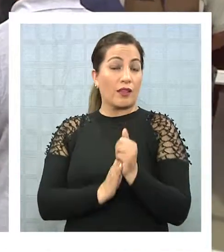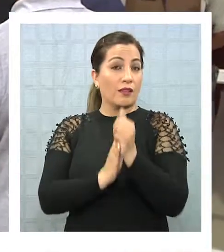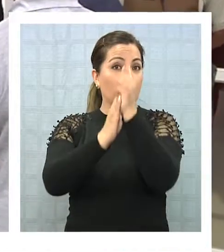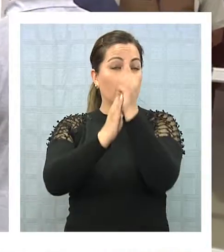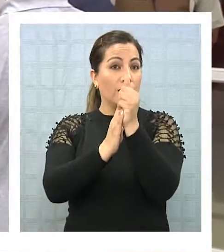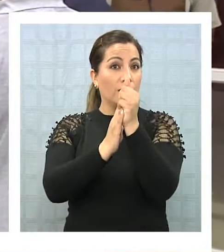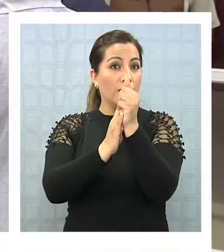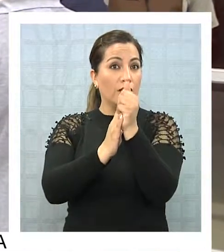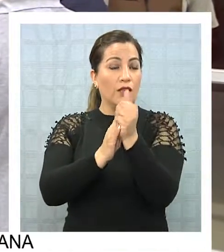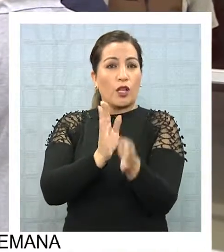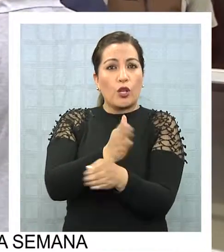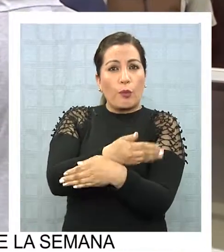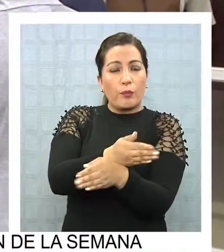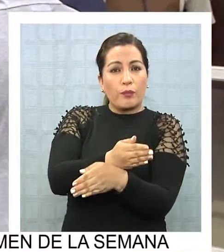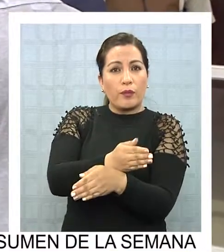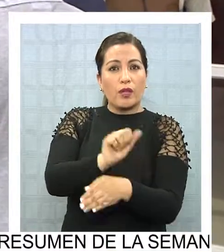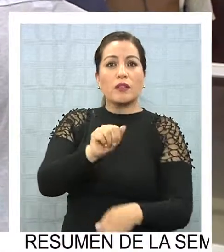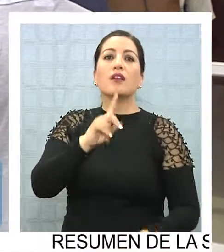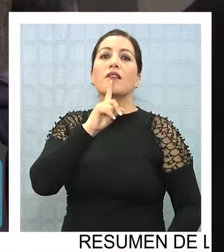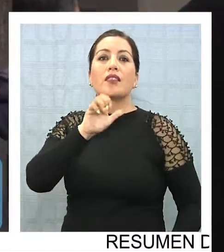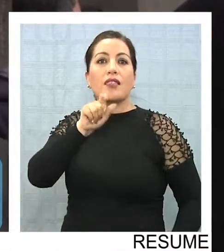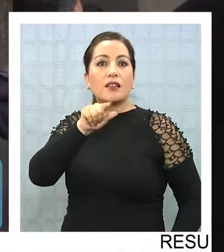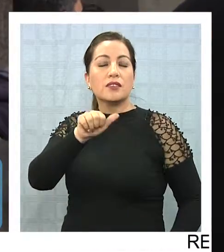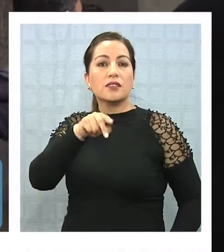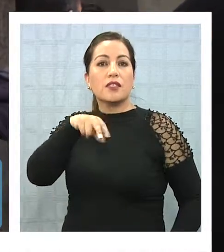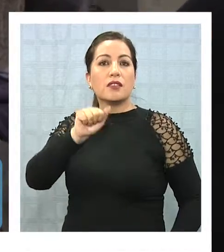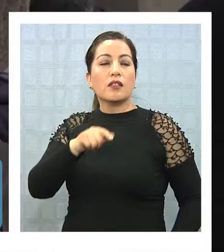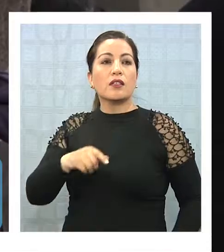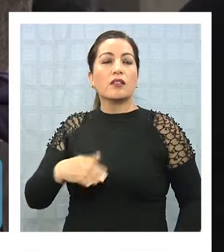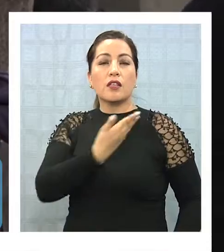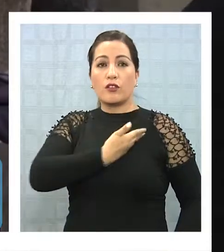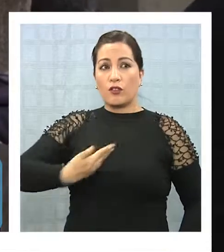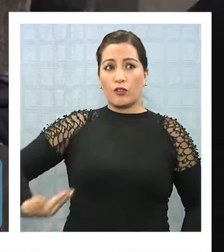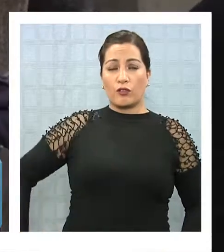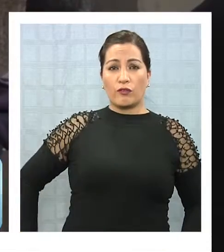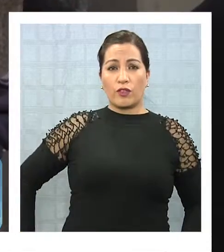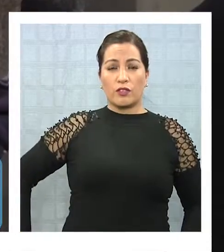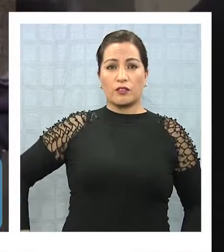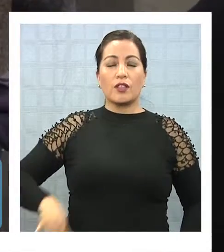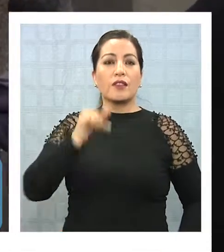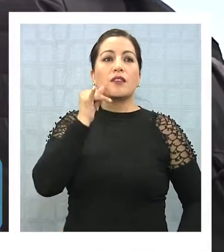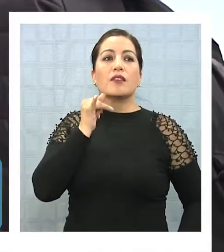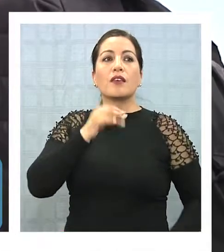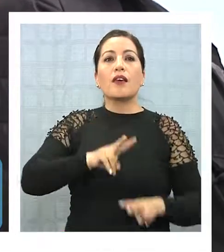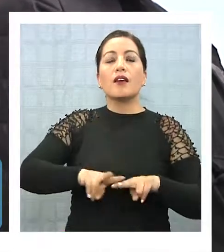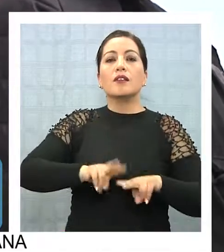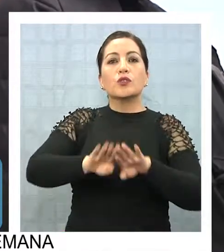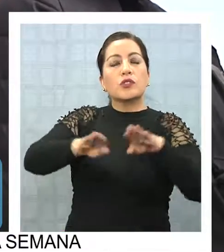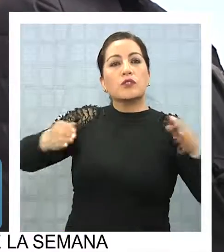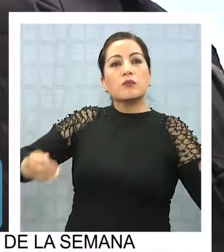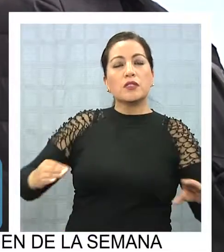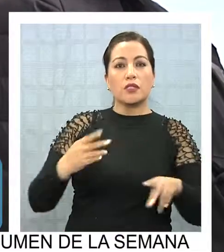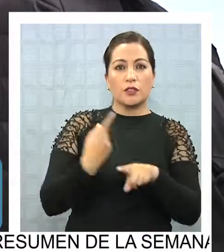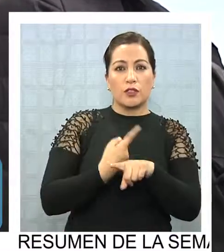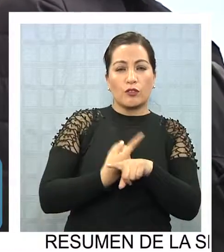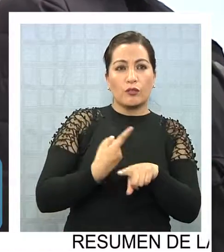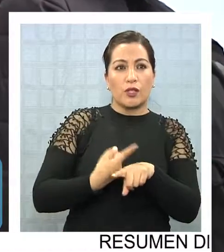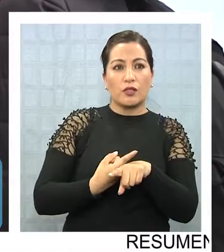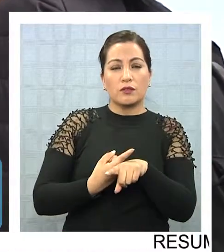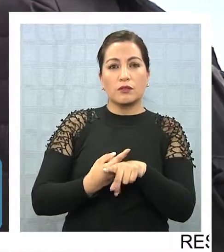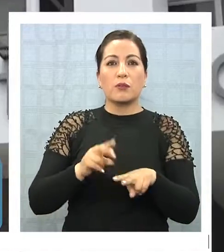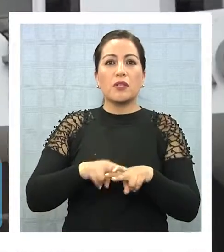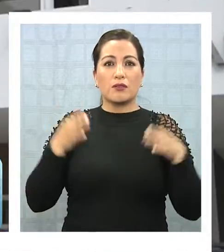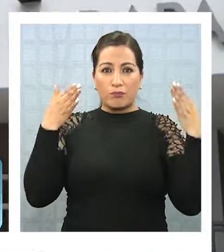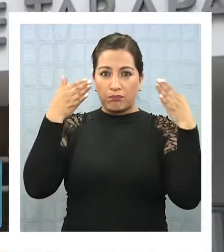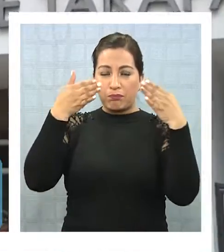Dirigentes de los pescadores artesanales y el gobierno regional han constituido una mesa de trabajo para establecer medidas conjuntas